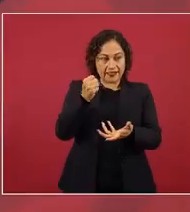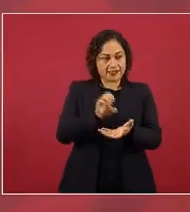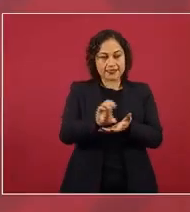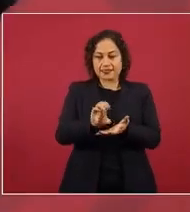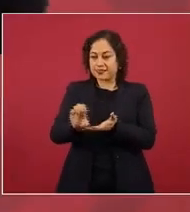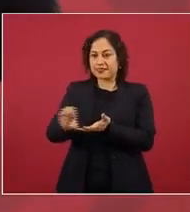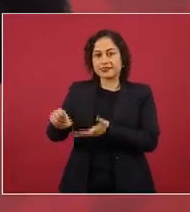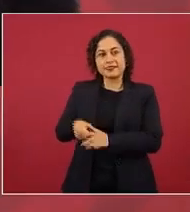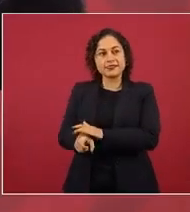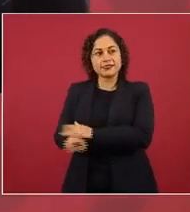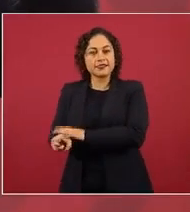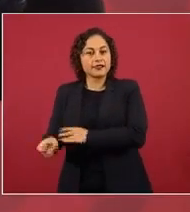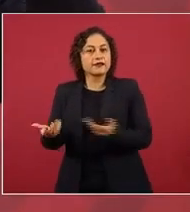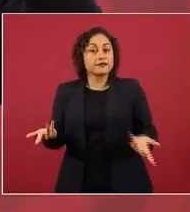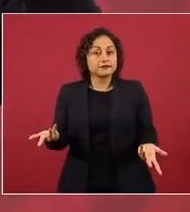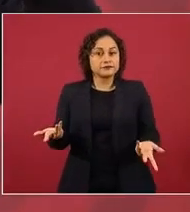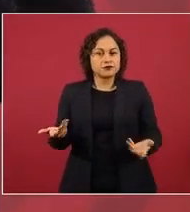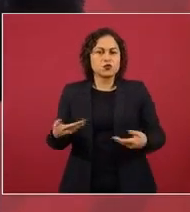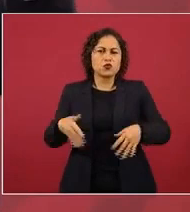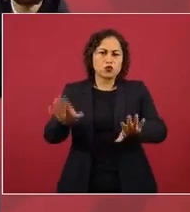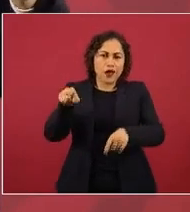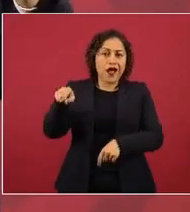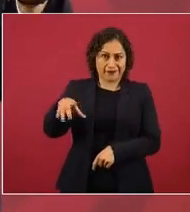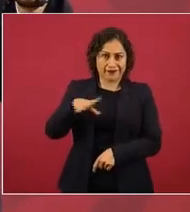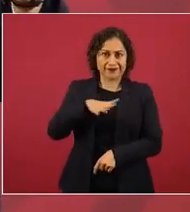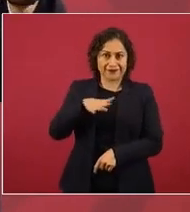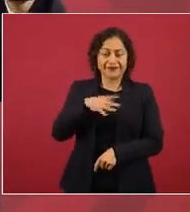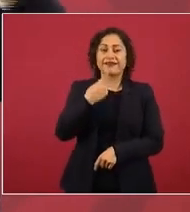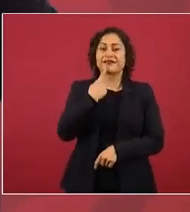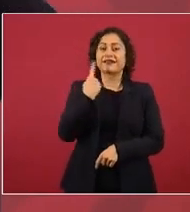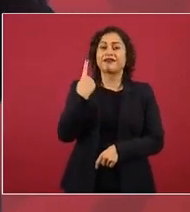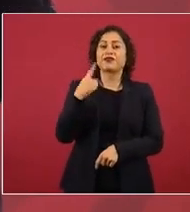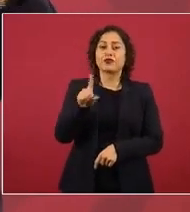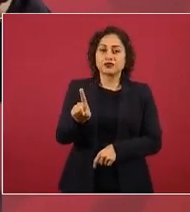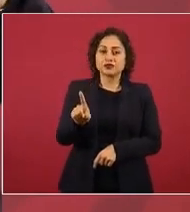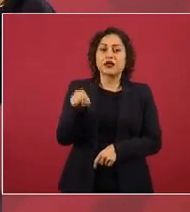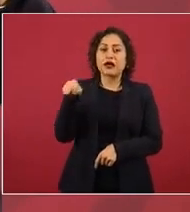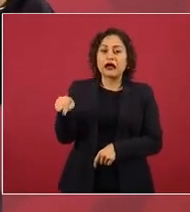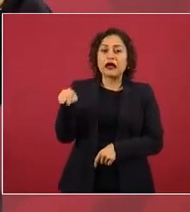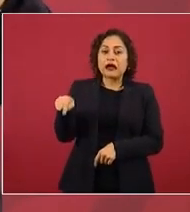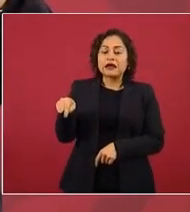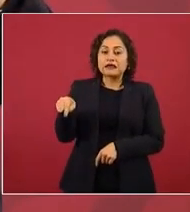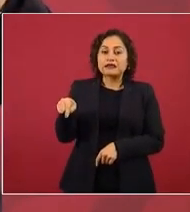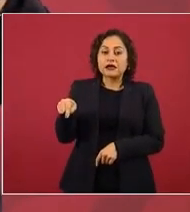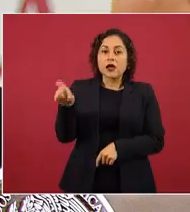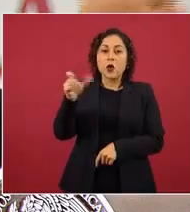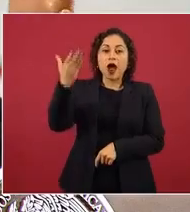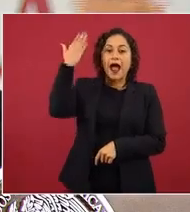Bueno, hay hasta una denuncia de que para aprobar la llamada reforma